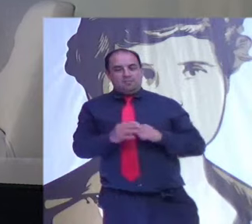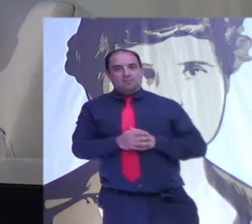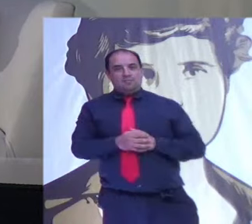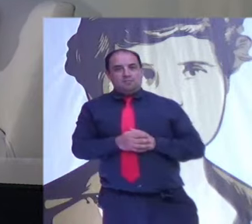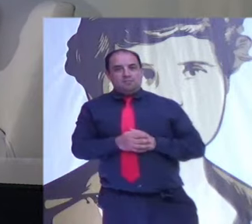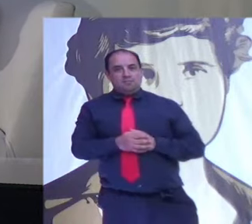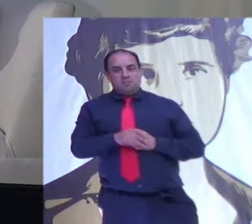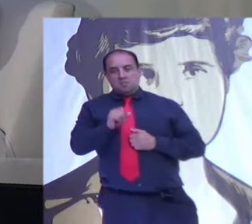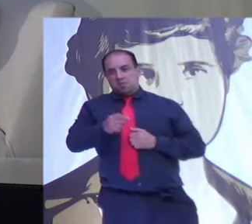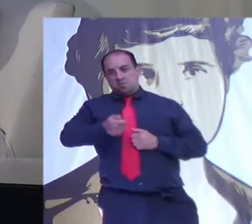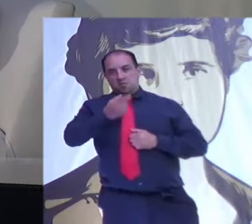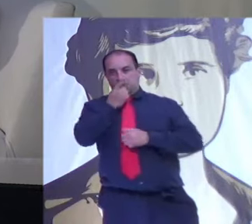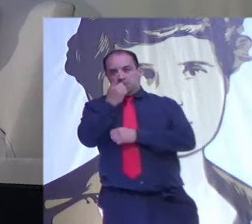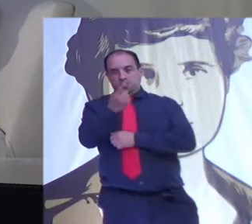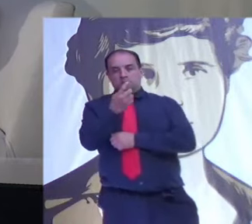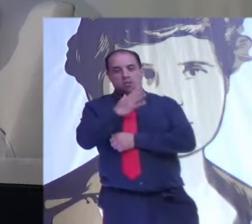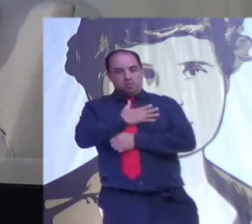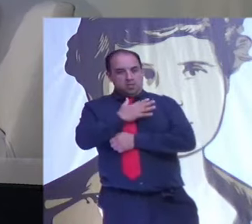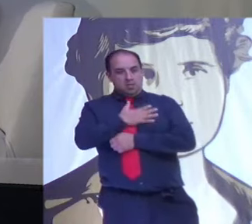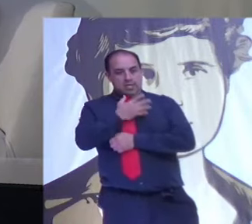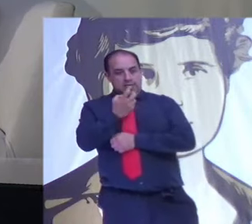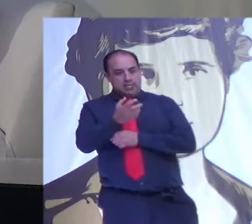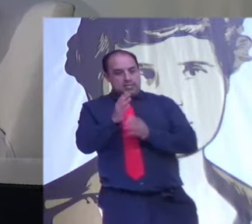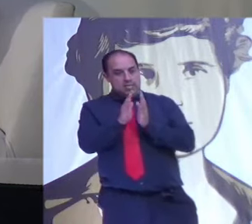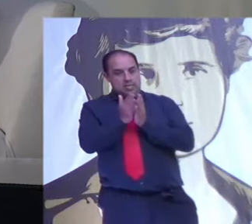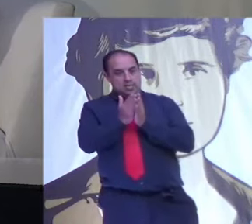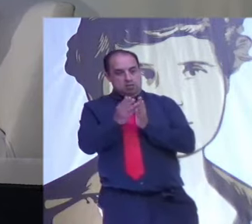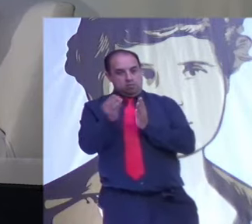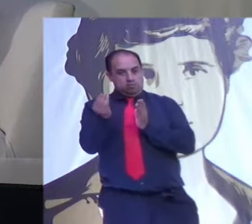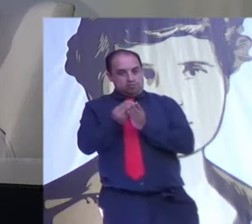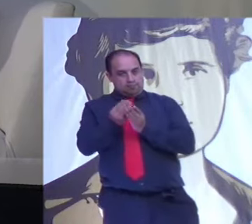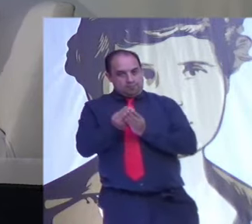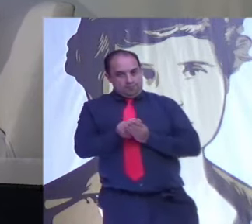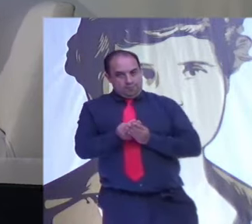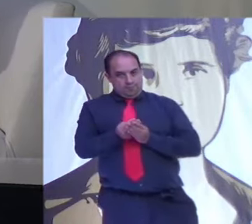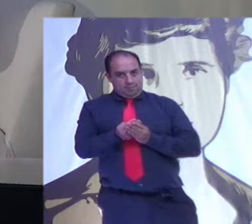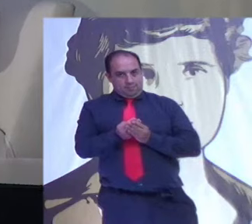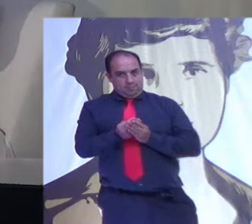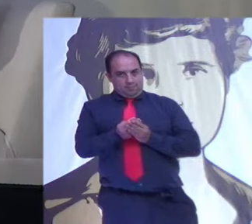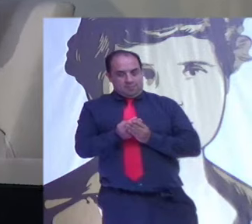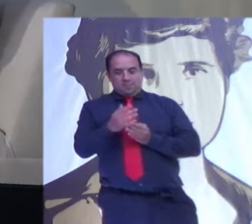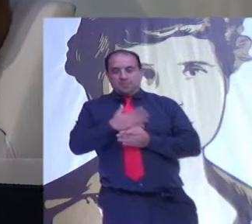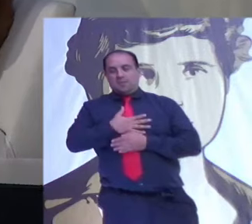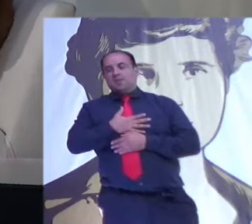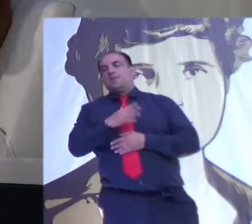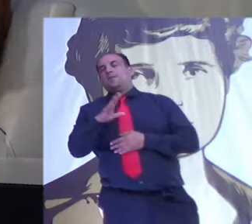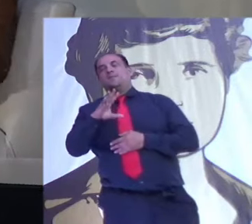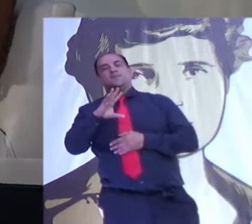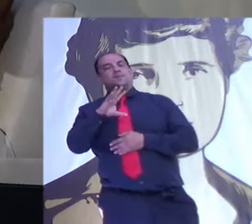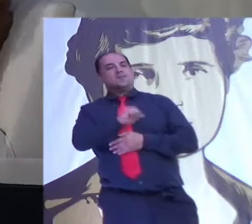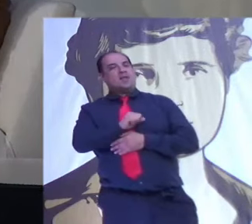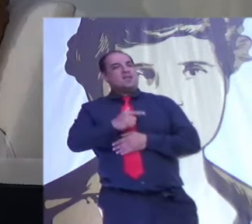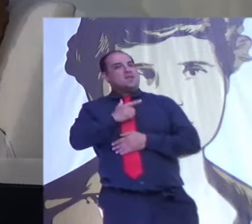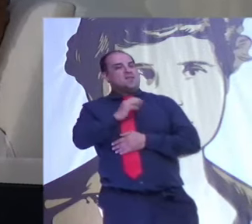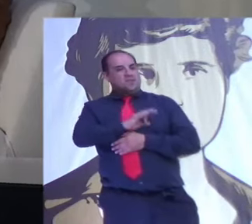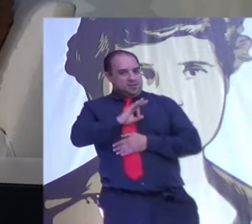Pues como decía al principio, a mí esta antología de cuentos me hizo muy feliz. Llevo una